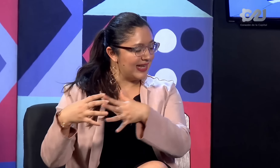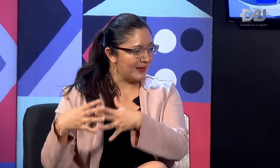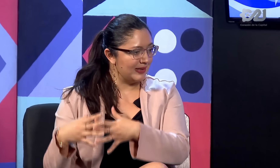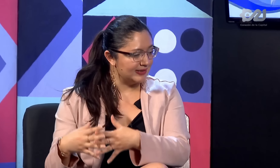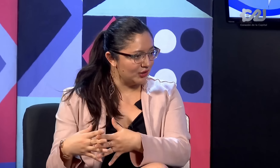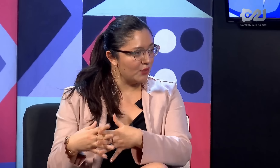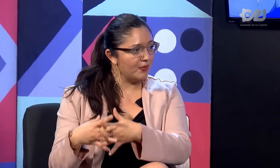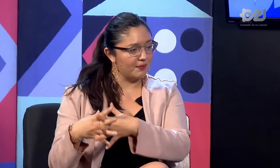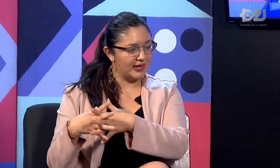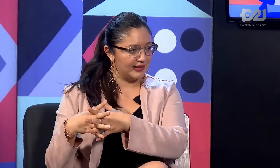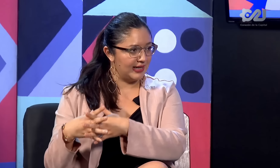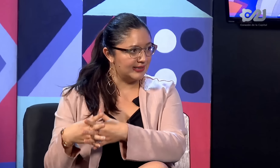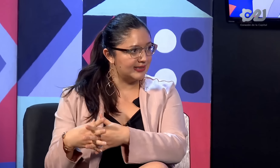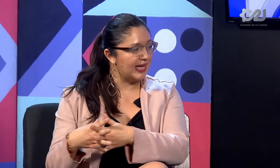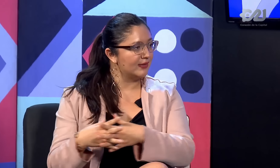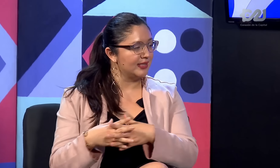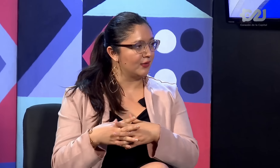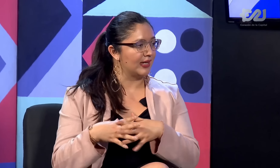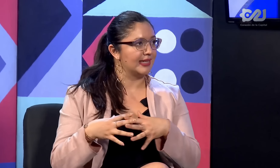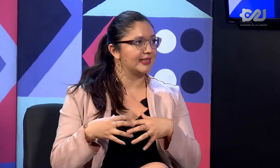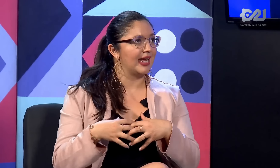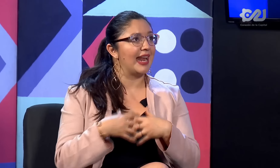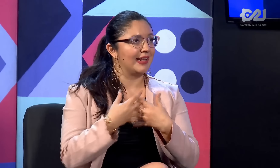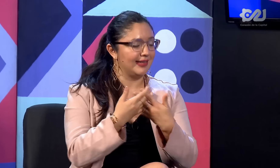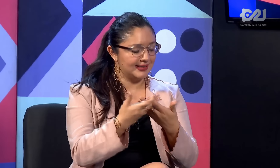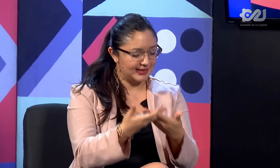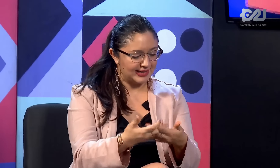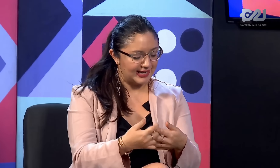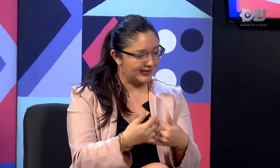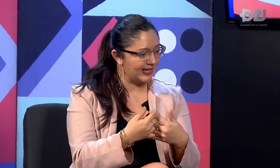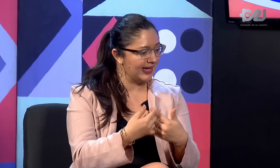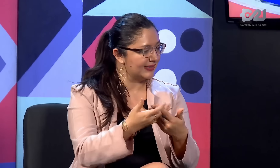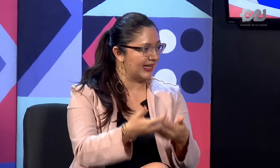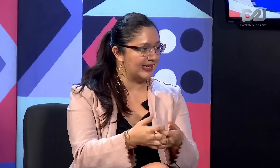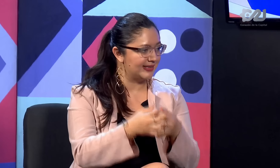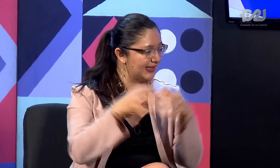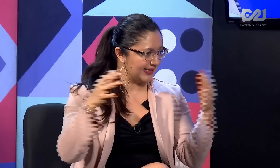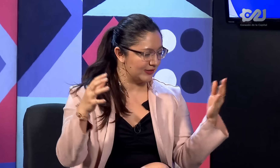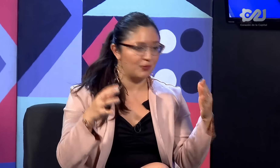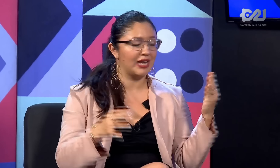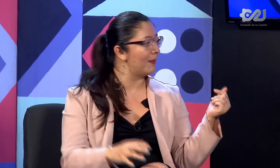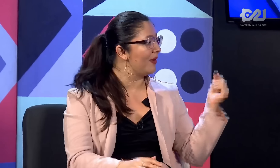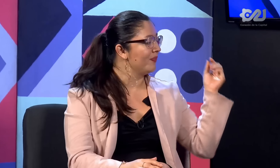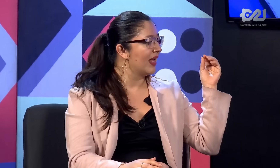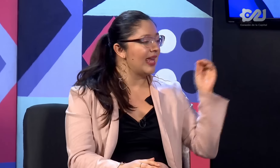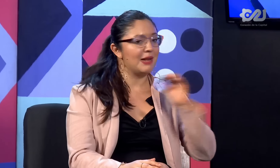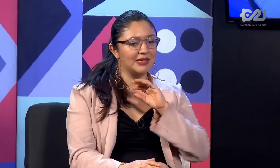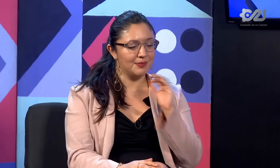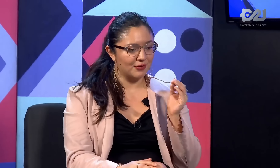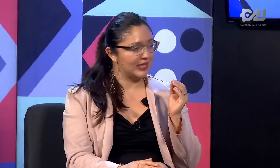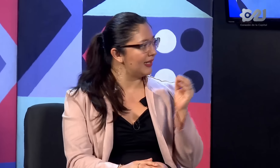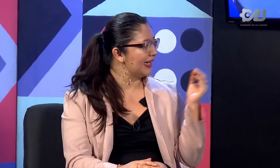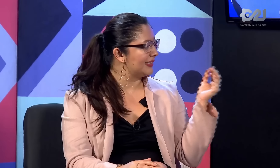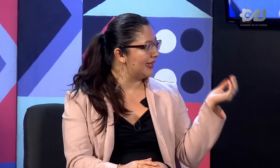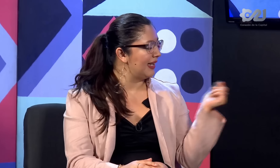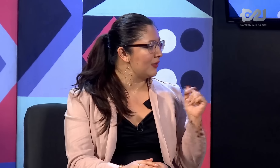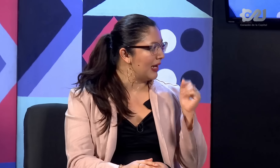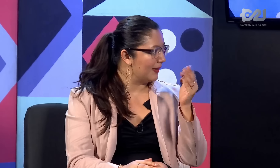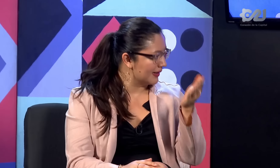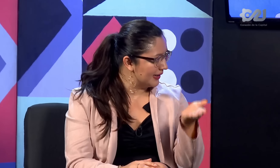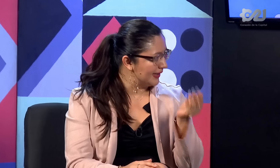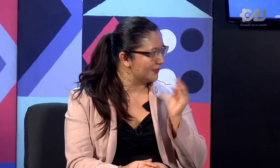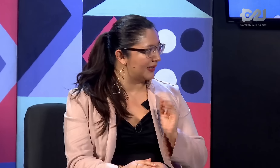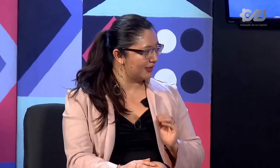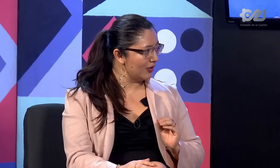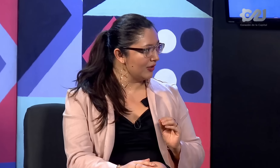esta intervención por parte del Estado, sino que se garantice que se tenga este acceso. Por ejemplo, el más importante, que es el derecho a